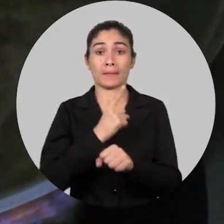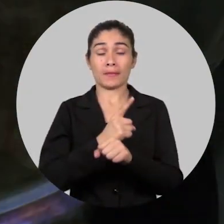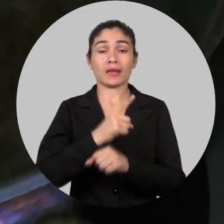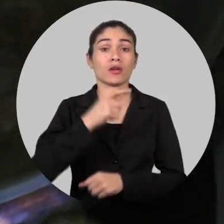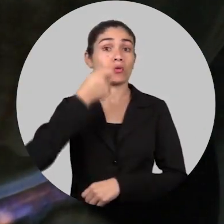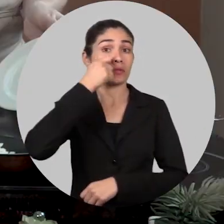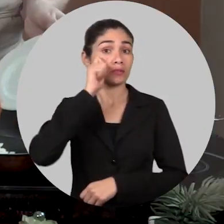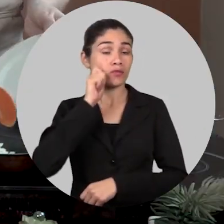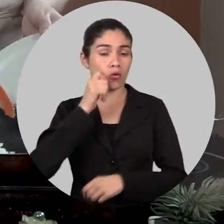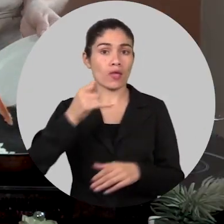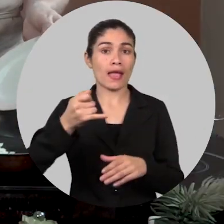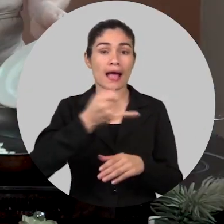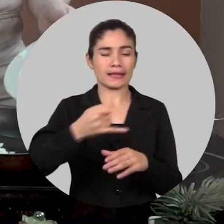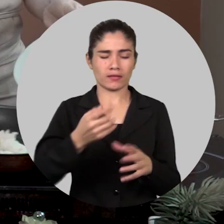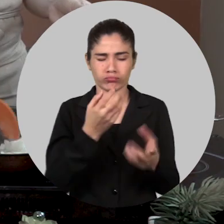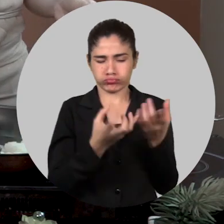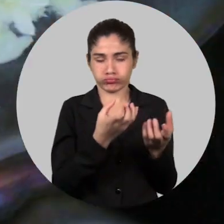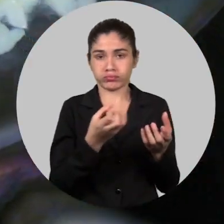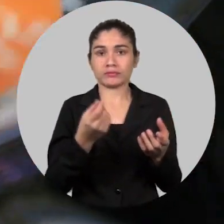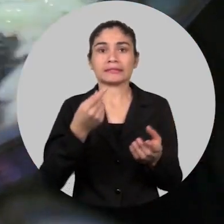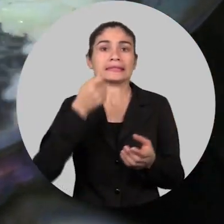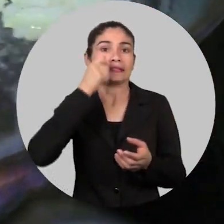caliente.